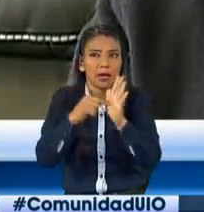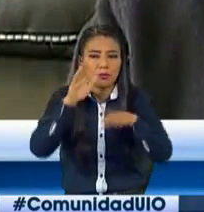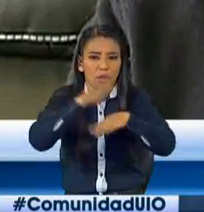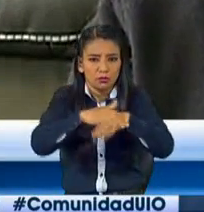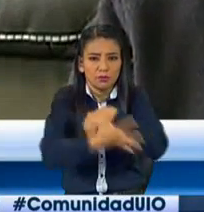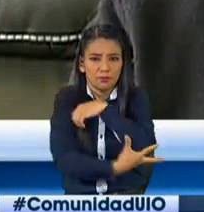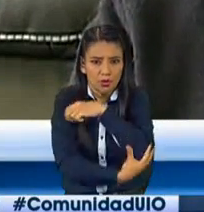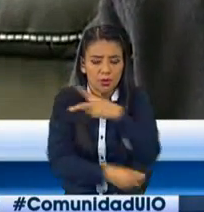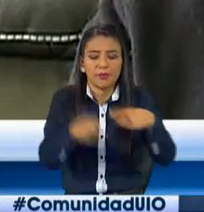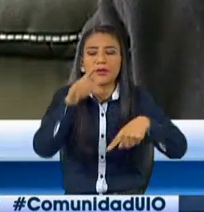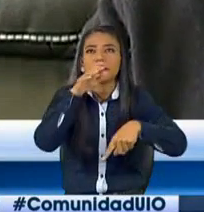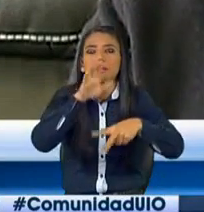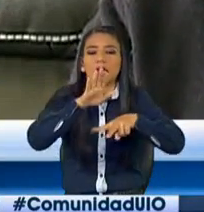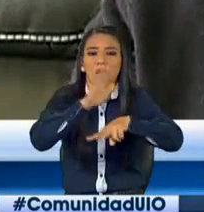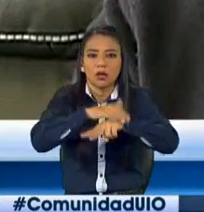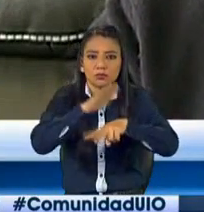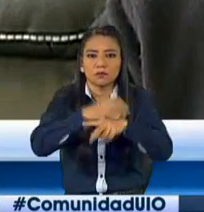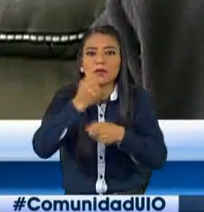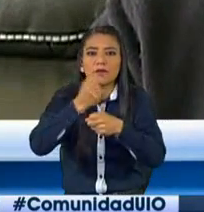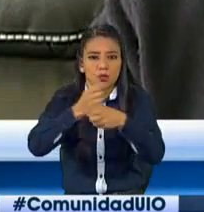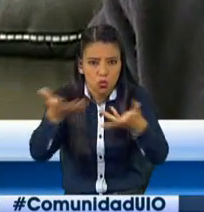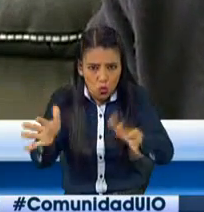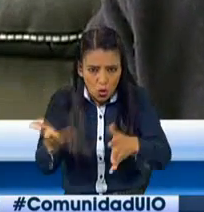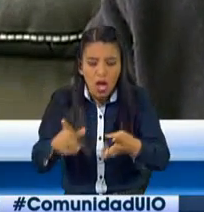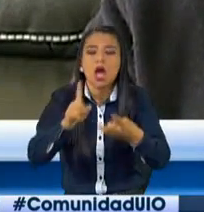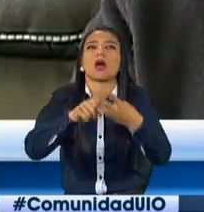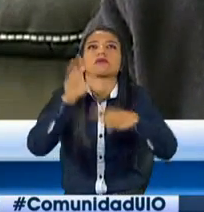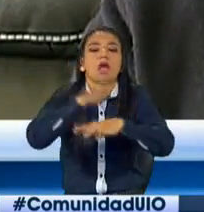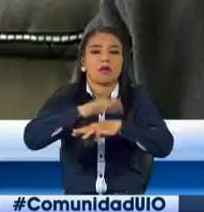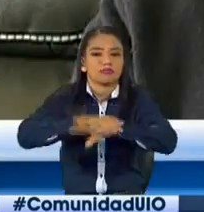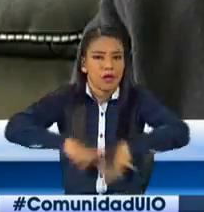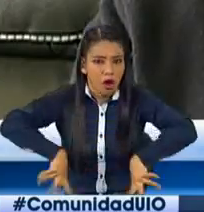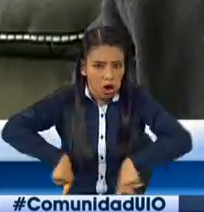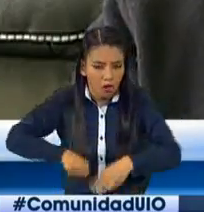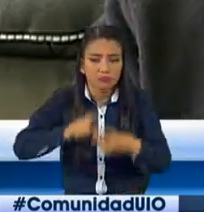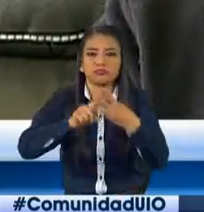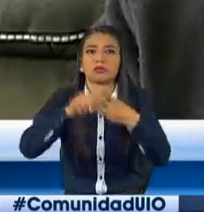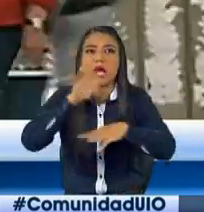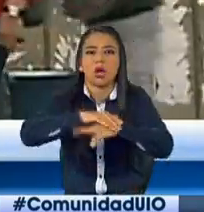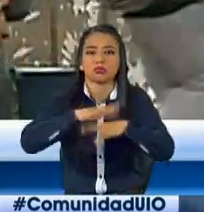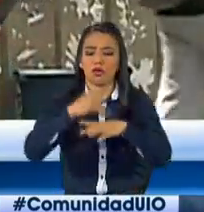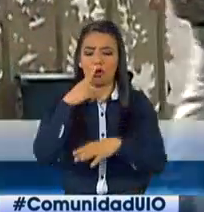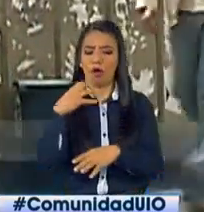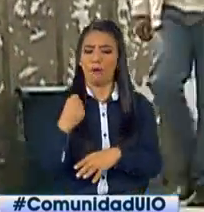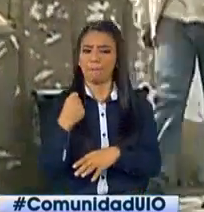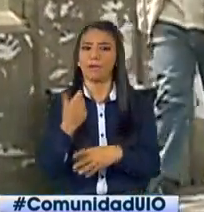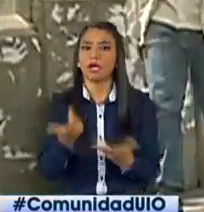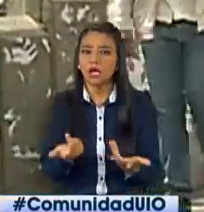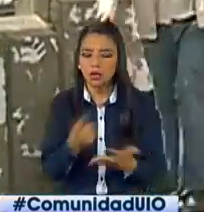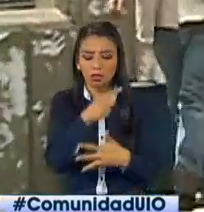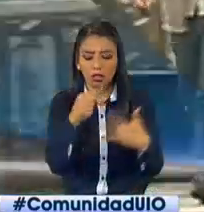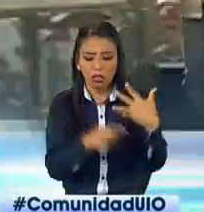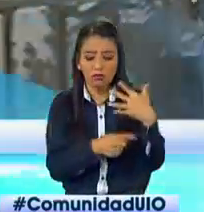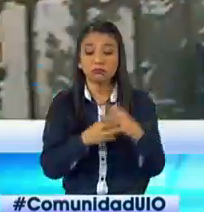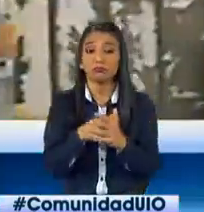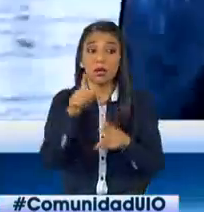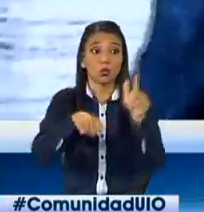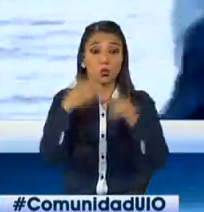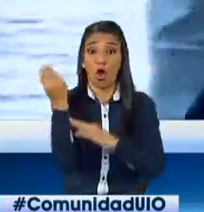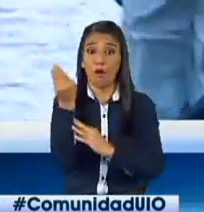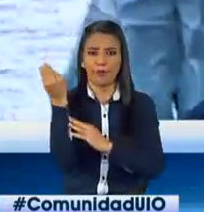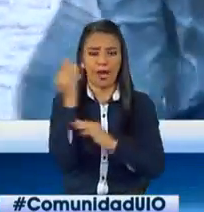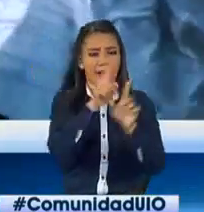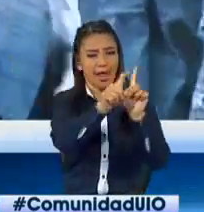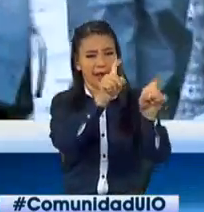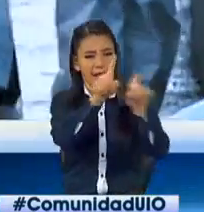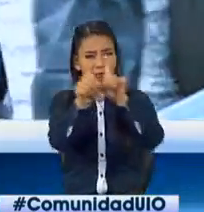está desempleo, está corrupción, está machismo. Jóvenes consultados en las calles de Quito también